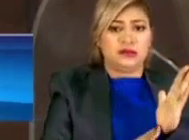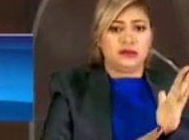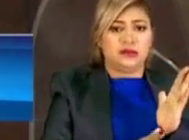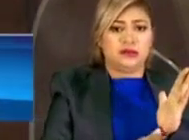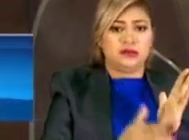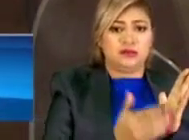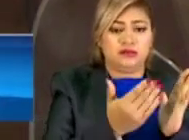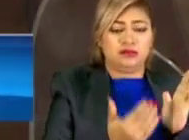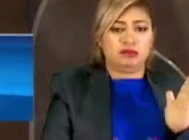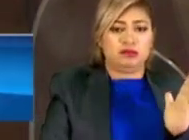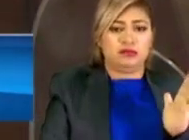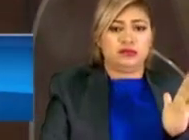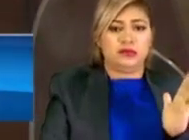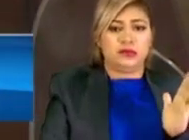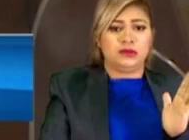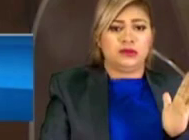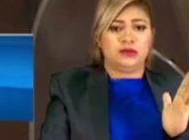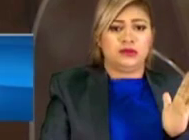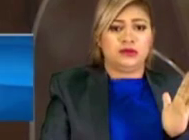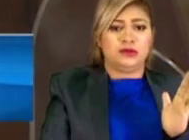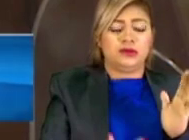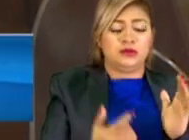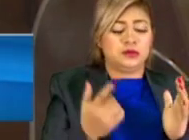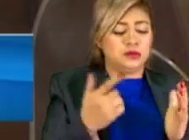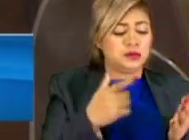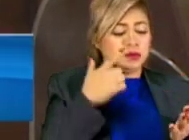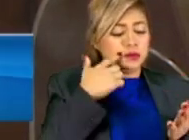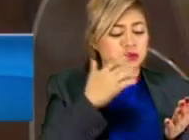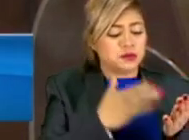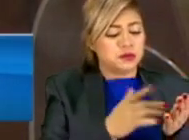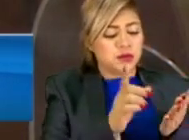posteriormente a pruebas psicométricas